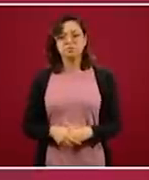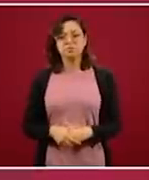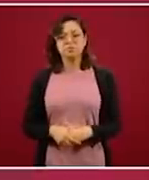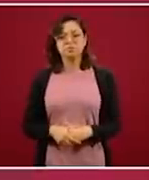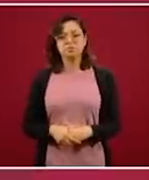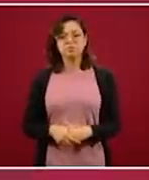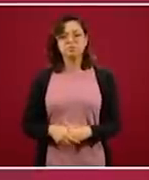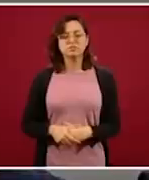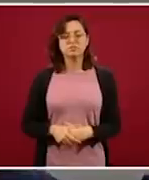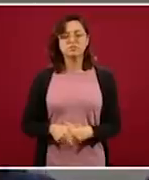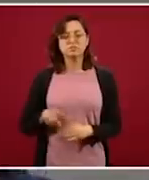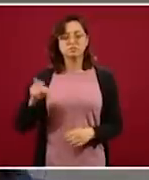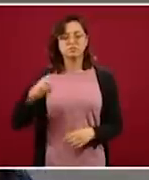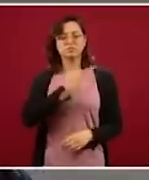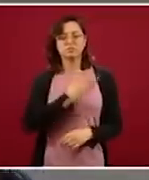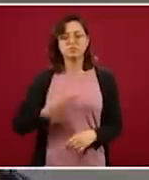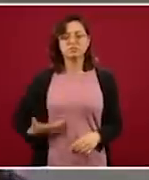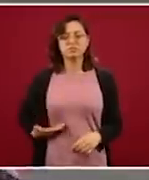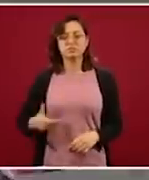el presidente de la Corte era…